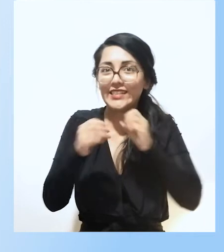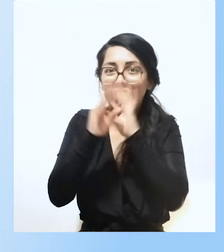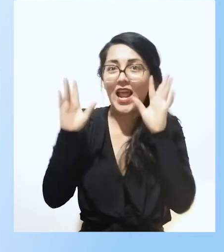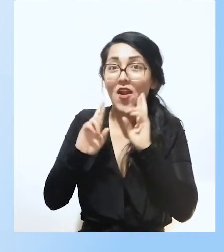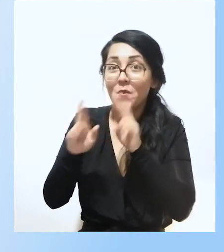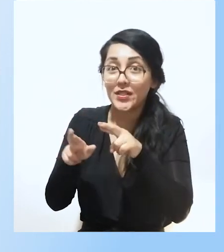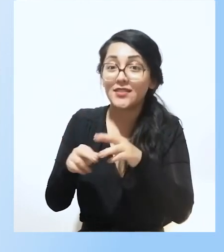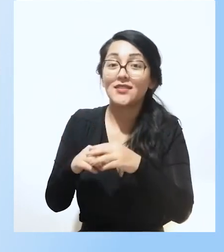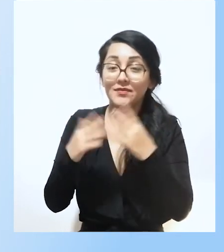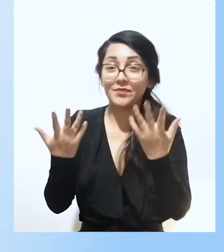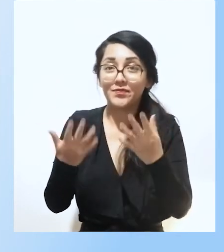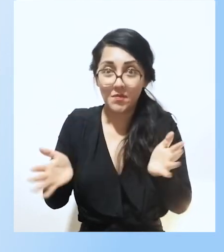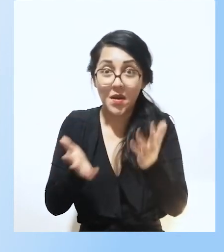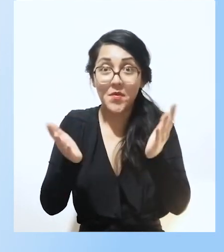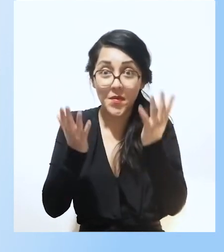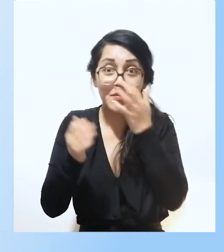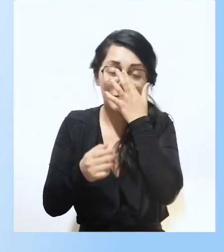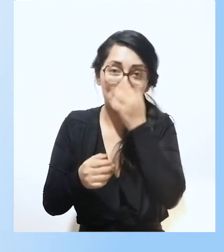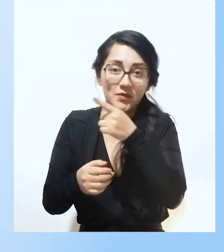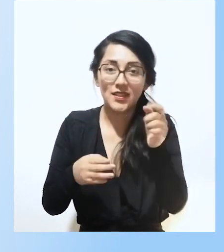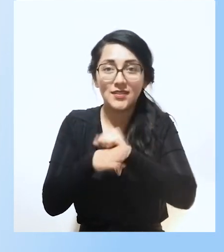o varias. Os animo a ello, desde luego.